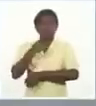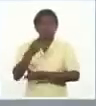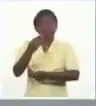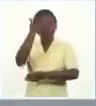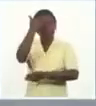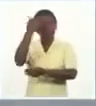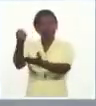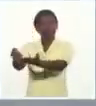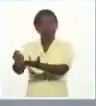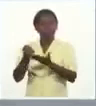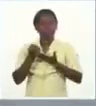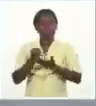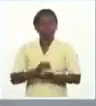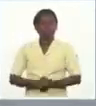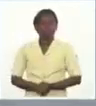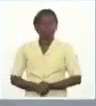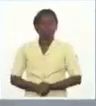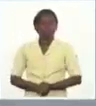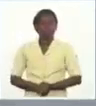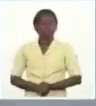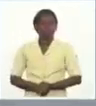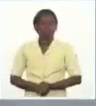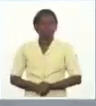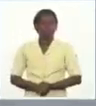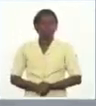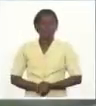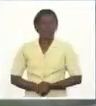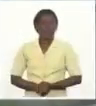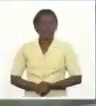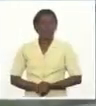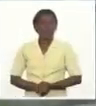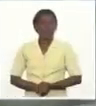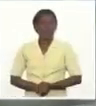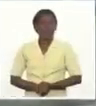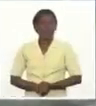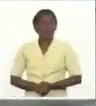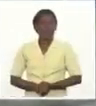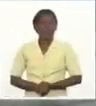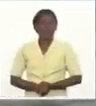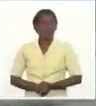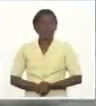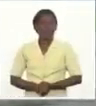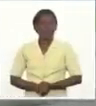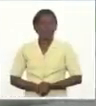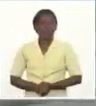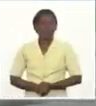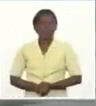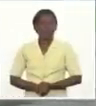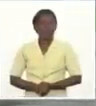esta ayuda desinteresada. Desde el Aeropuerto Internacional Juan Gualberto Gómez, seguiremos